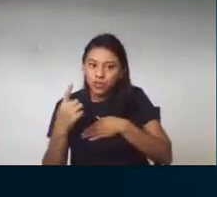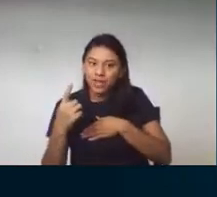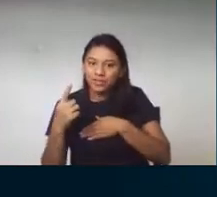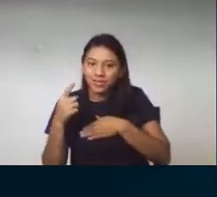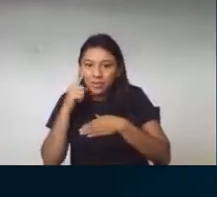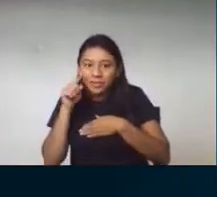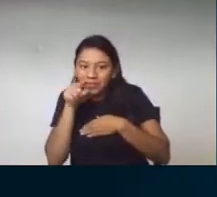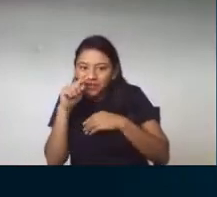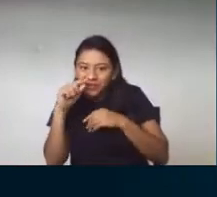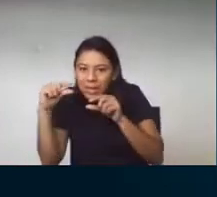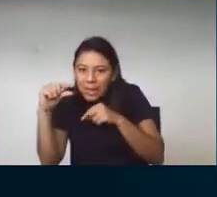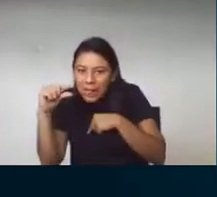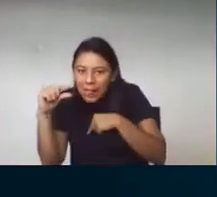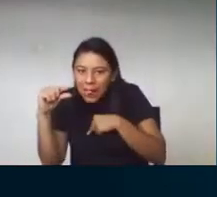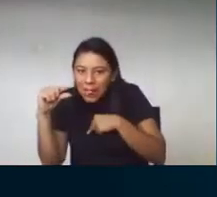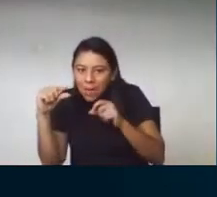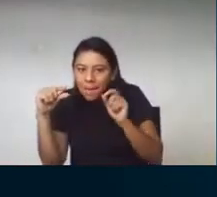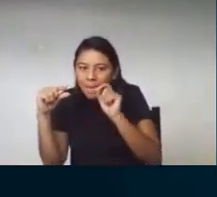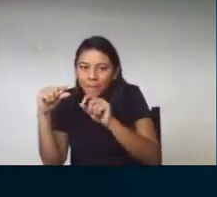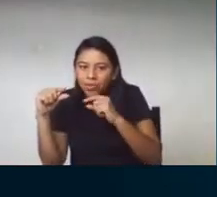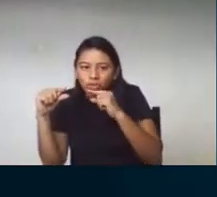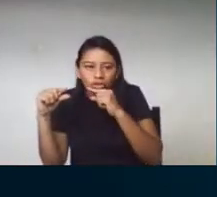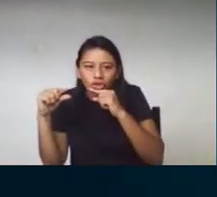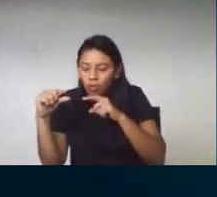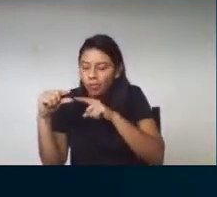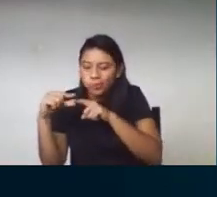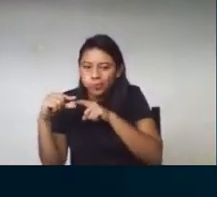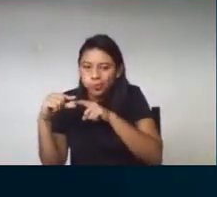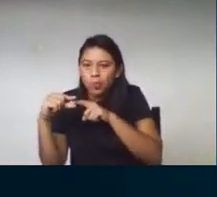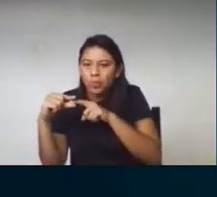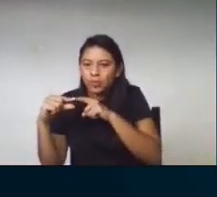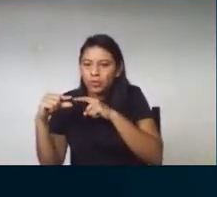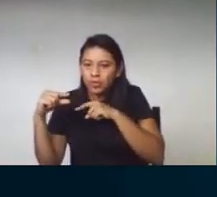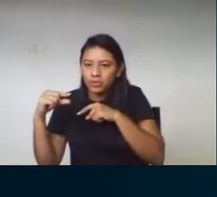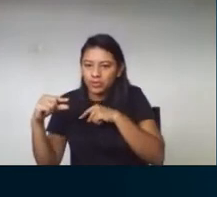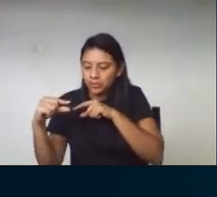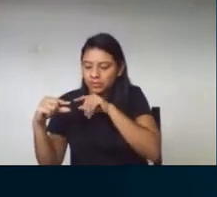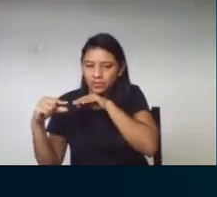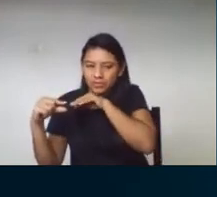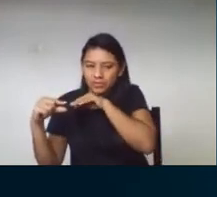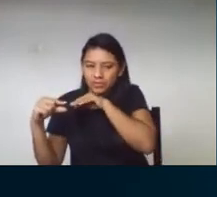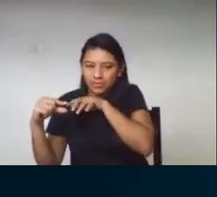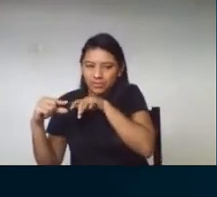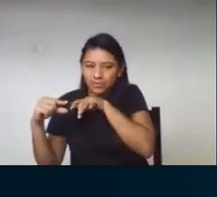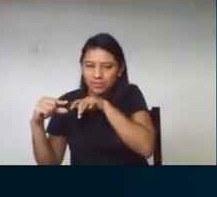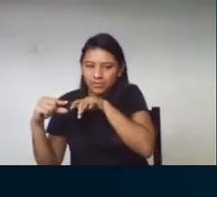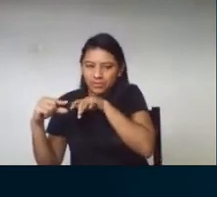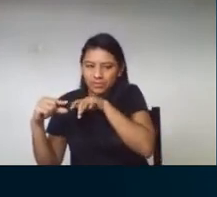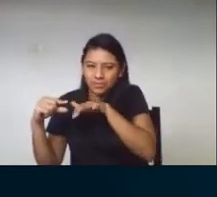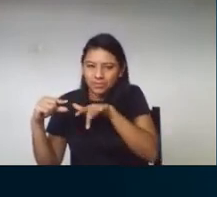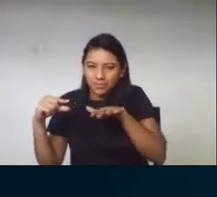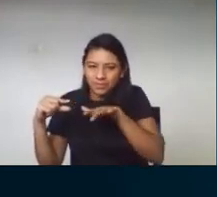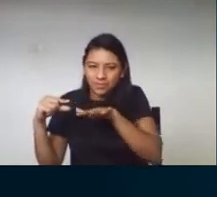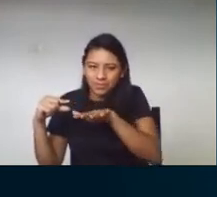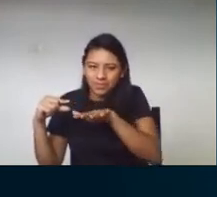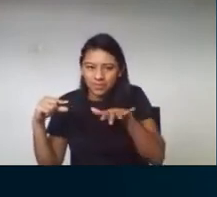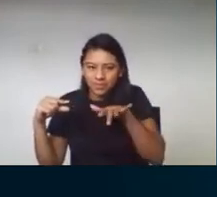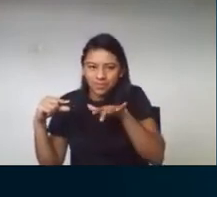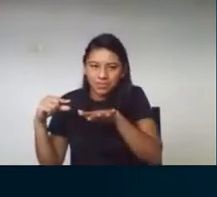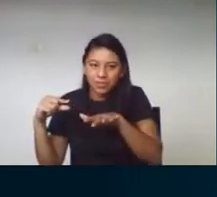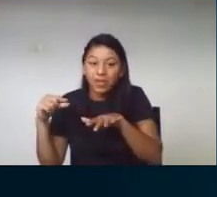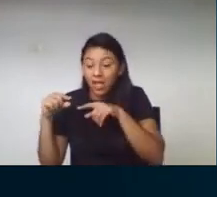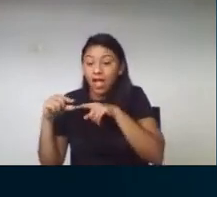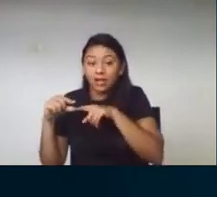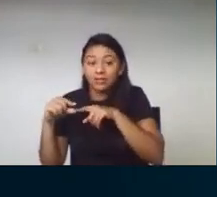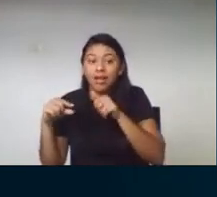fue diseñada, y se analizaron 2 escenarios. Se analizó un caudal medio de operación que puede ser un caudal de operación hoy en día, 4.8 metros